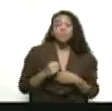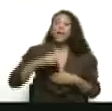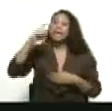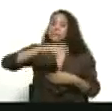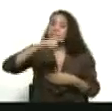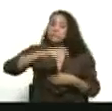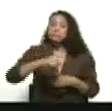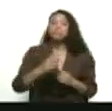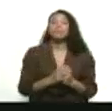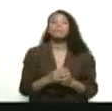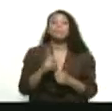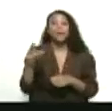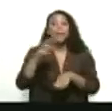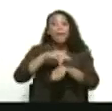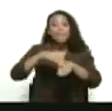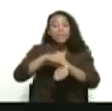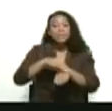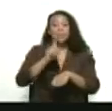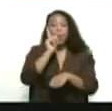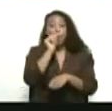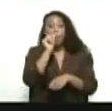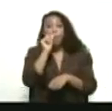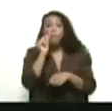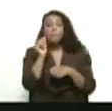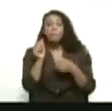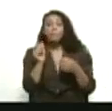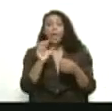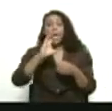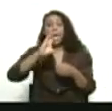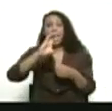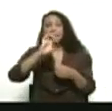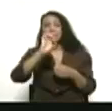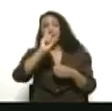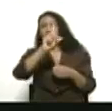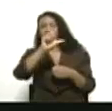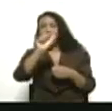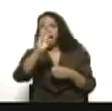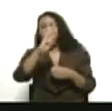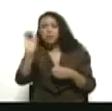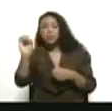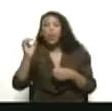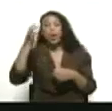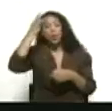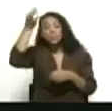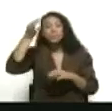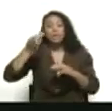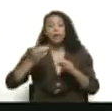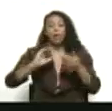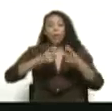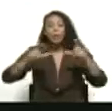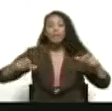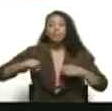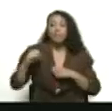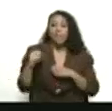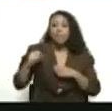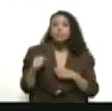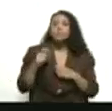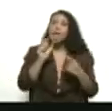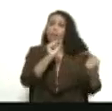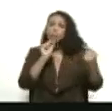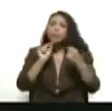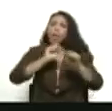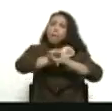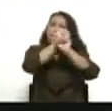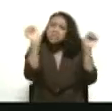el ministro Ceballos y el equipo perteneciente a al Consejo General de Policía hemos discutido durante toda la